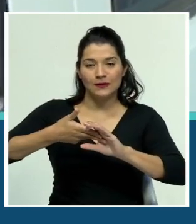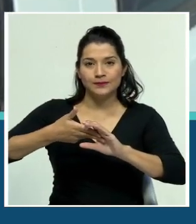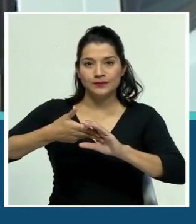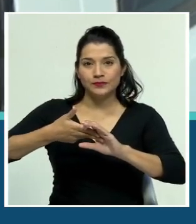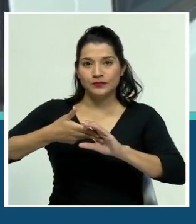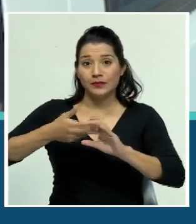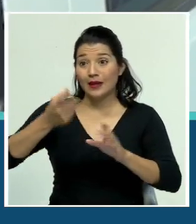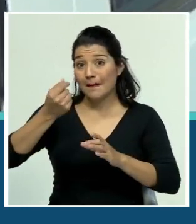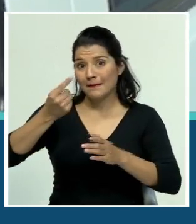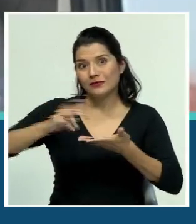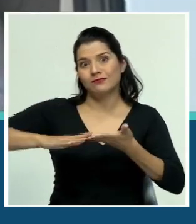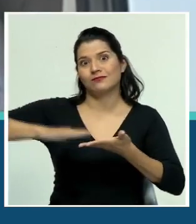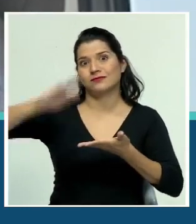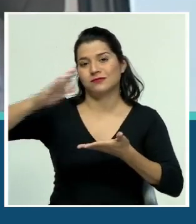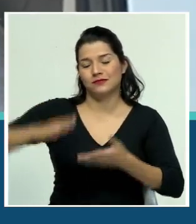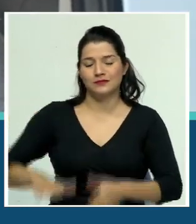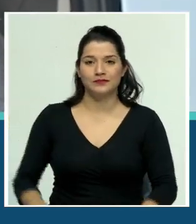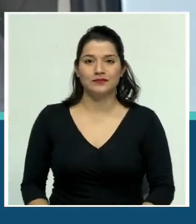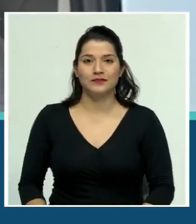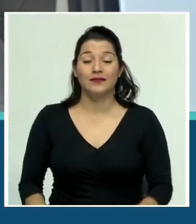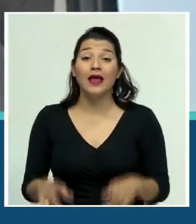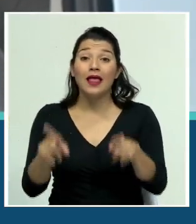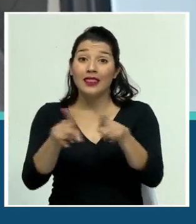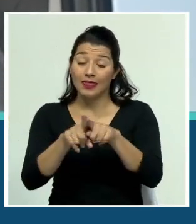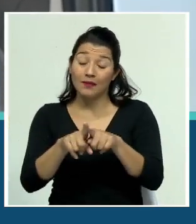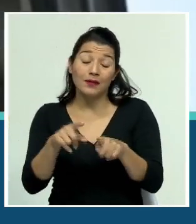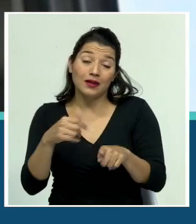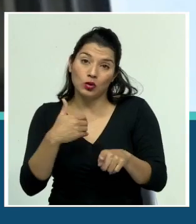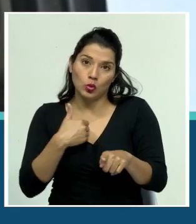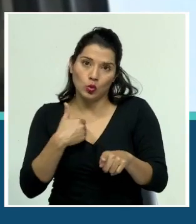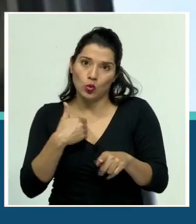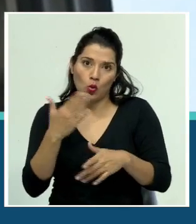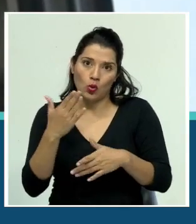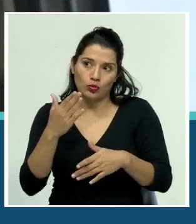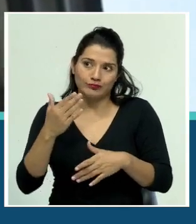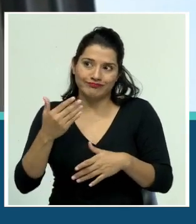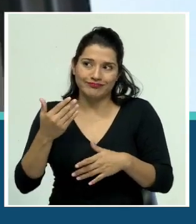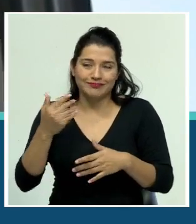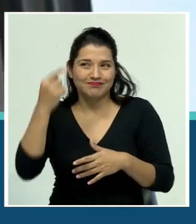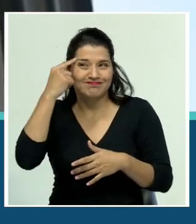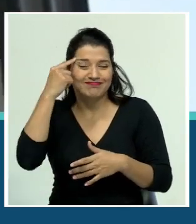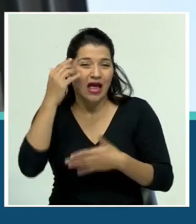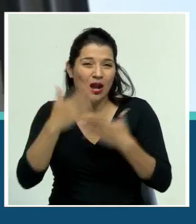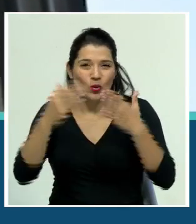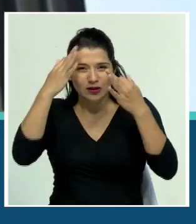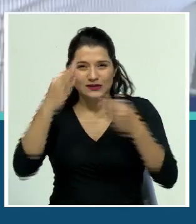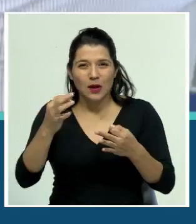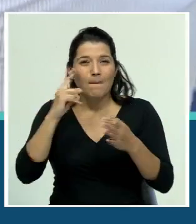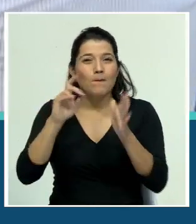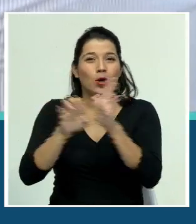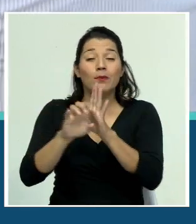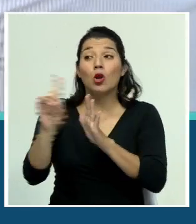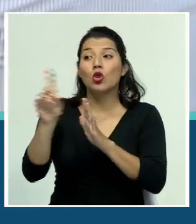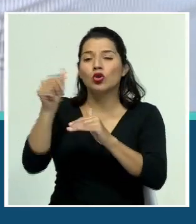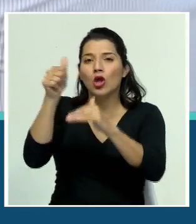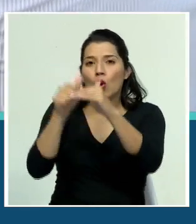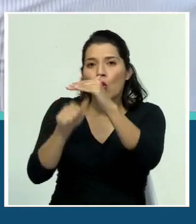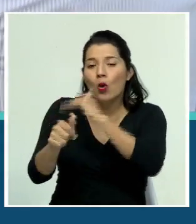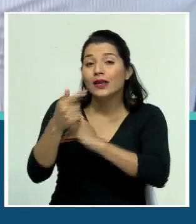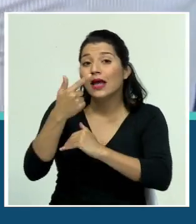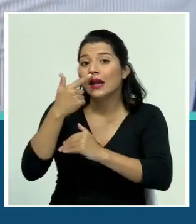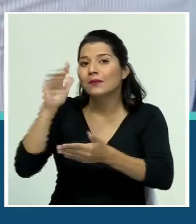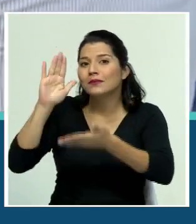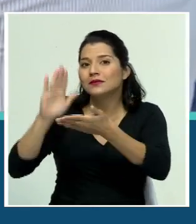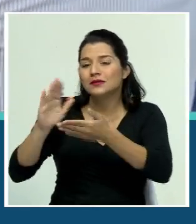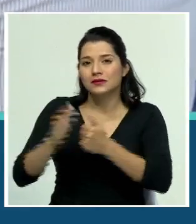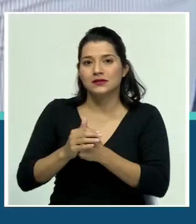ha aumentado, ¿ah? También tuvo que tomar medidas, como por ejemplo buscar dónde guarda la buseta en el lapso entre la entrada y